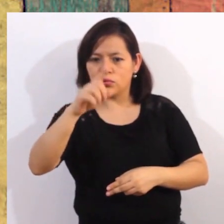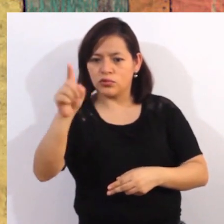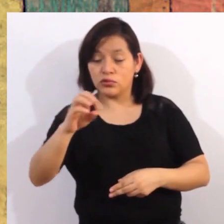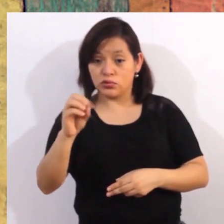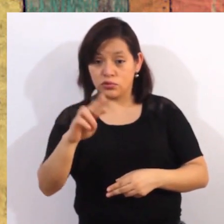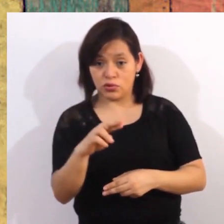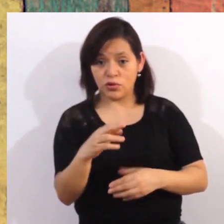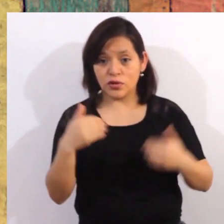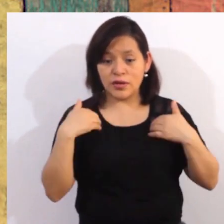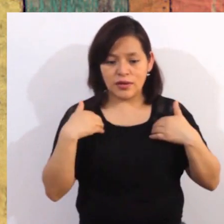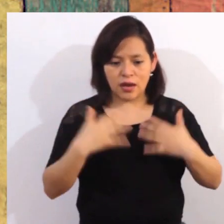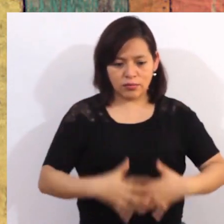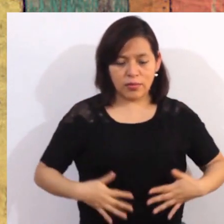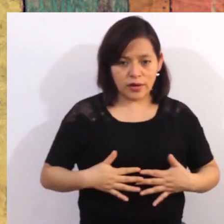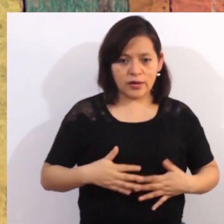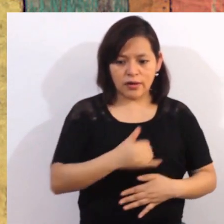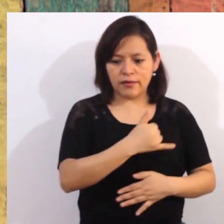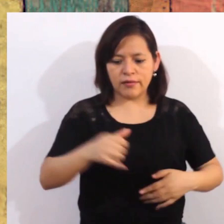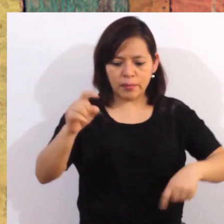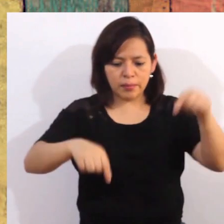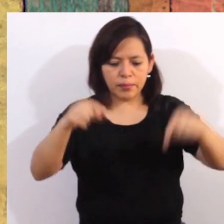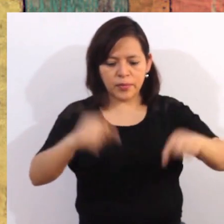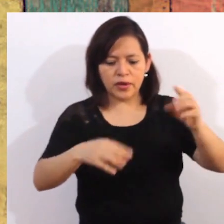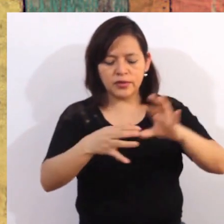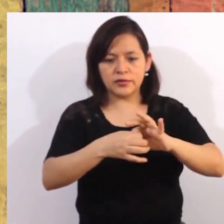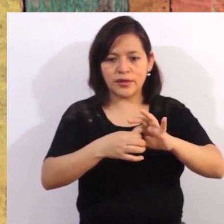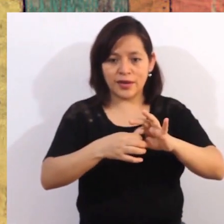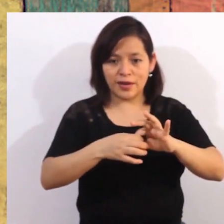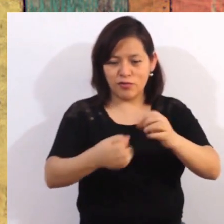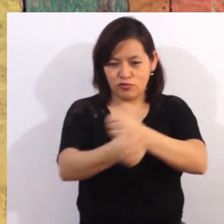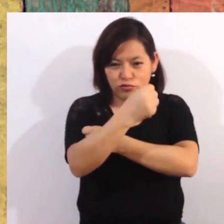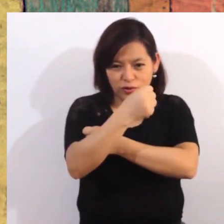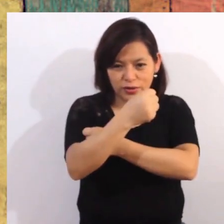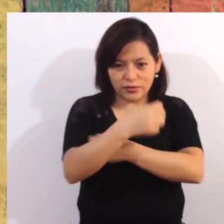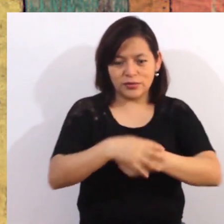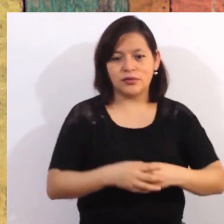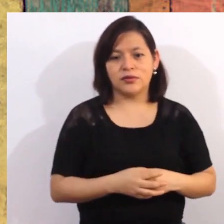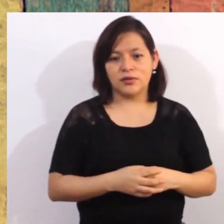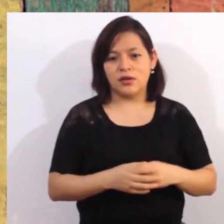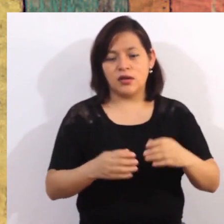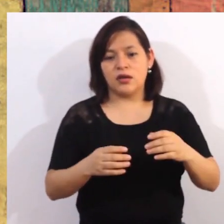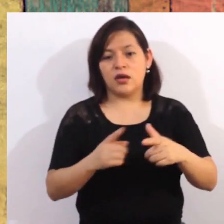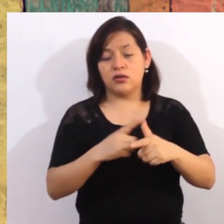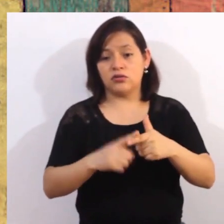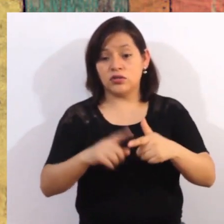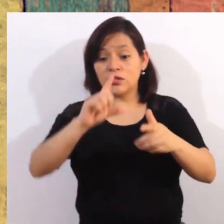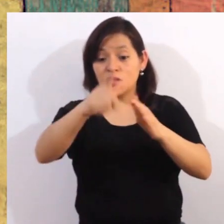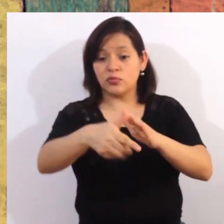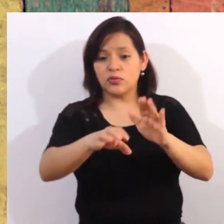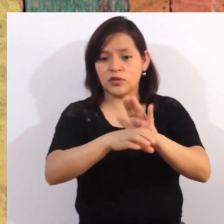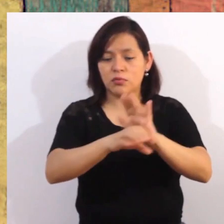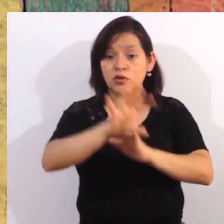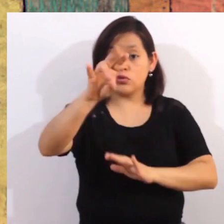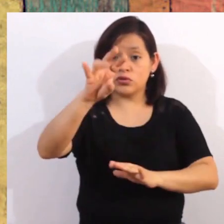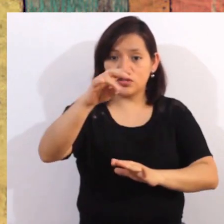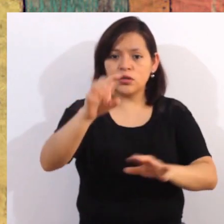bronce. Una referencia al imperio griego y a su primer rey. En el capítulo 7 se está hablando